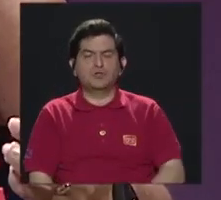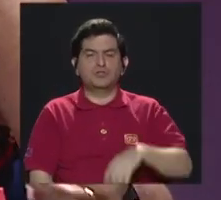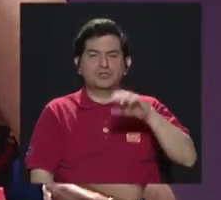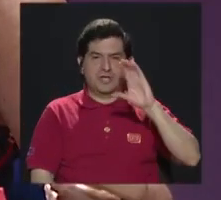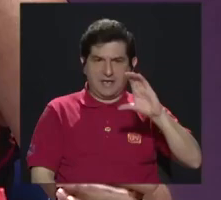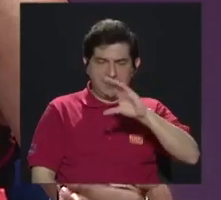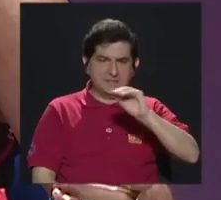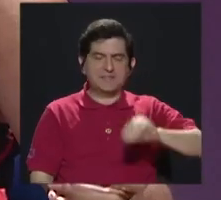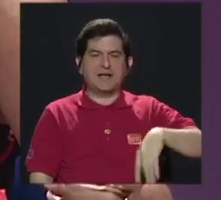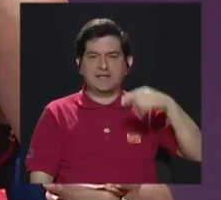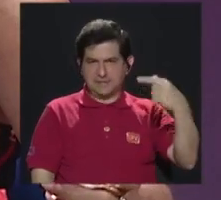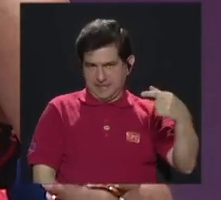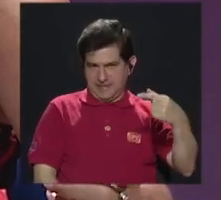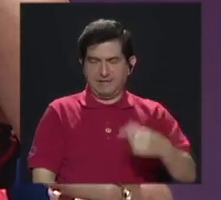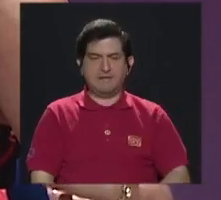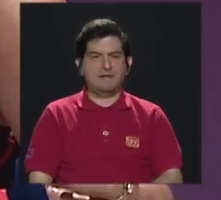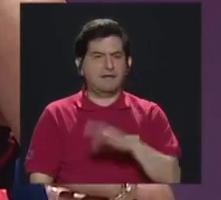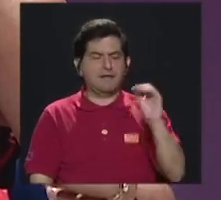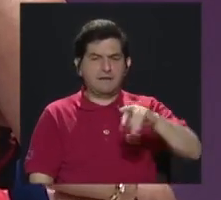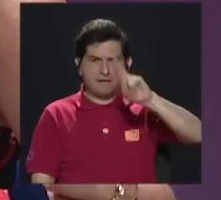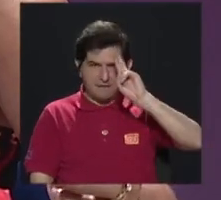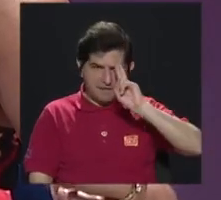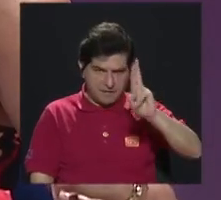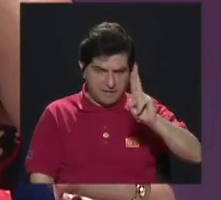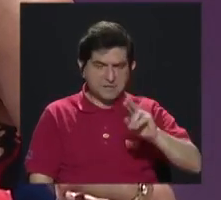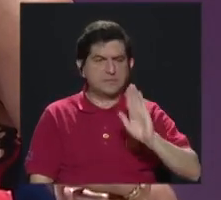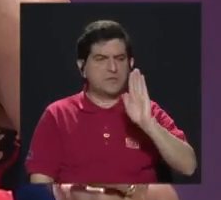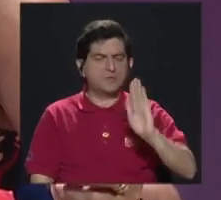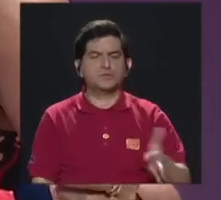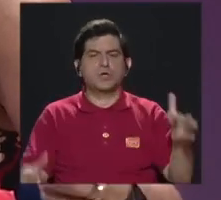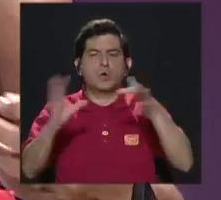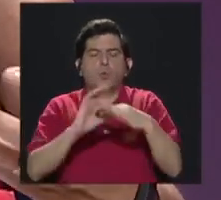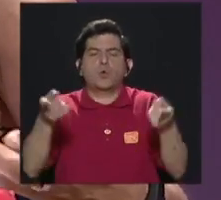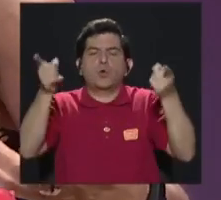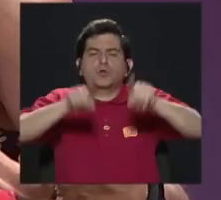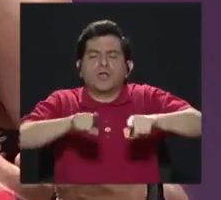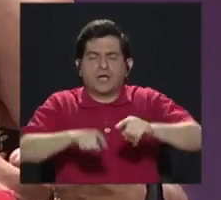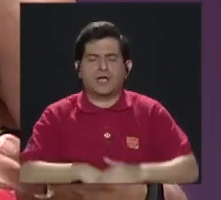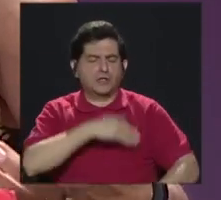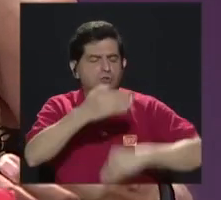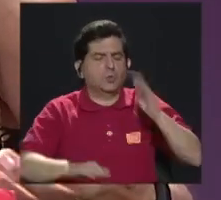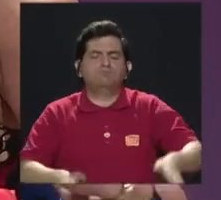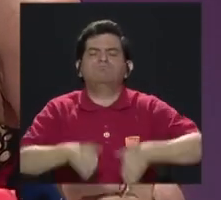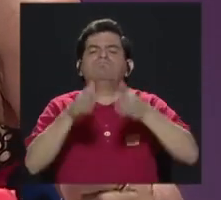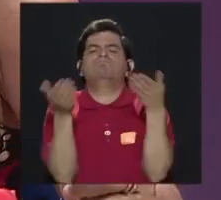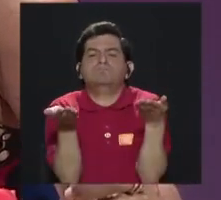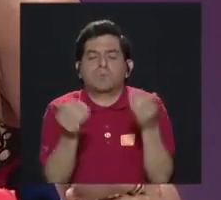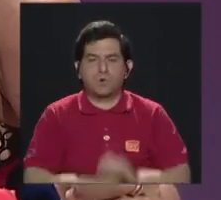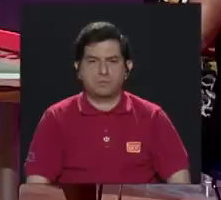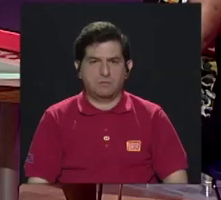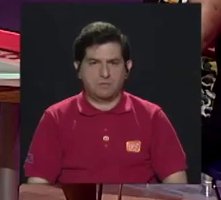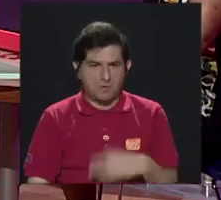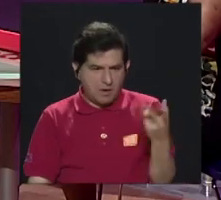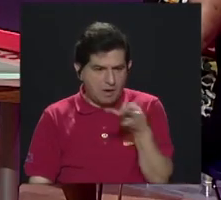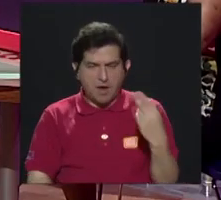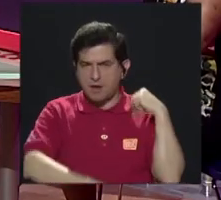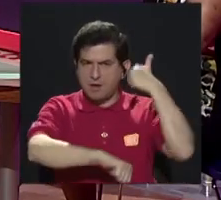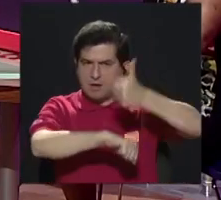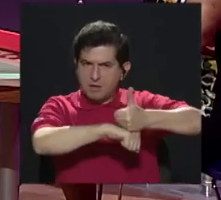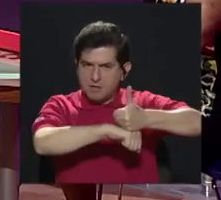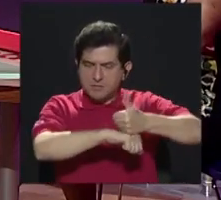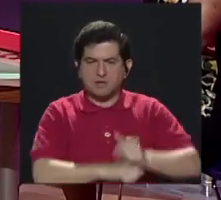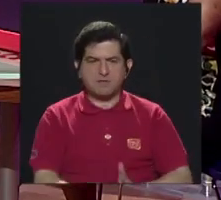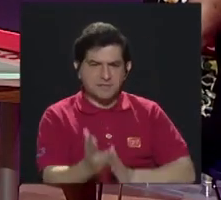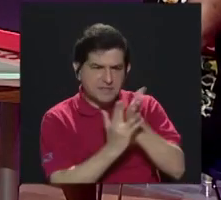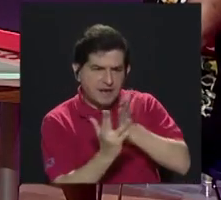Cristian y Gerald, y el reconocimiento de su unión de hecho? ¿Cómo fue ese proceso? ¿Cómo lograron ustedes